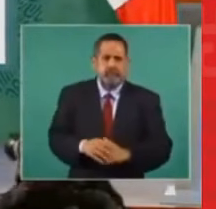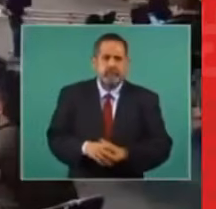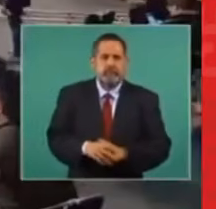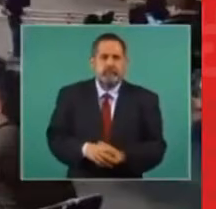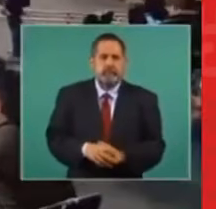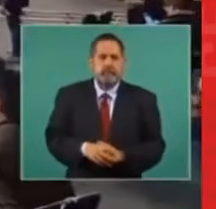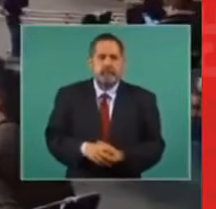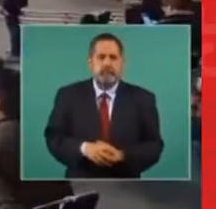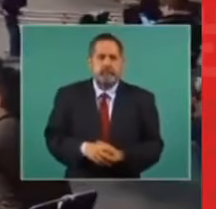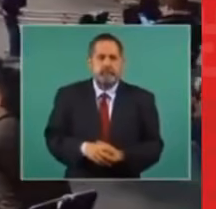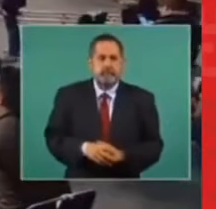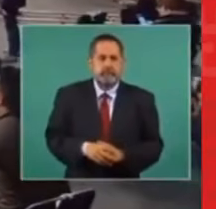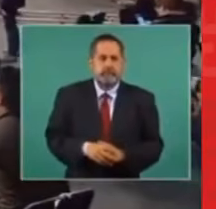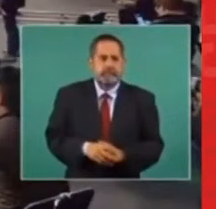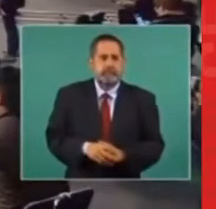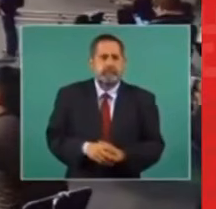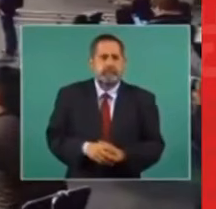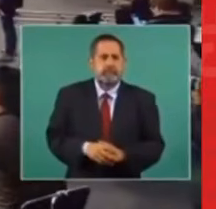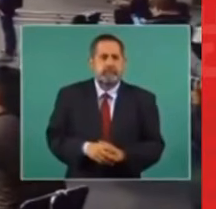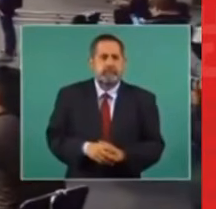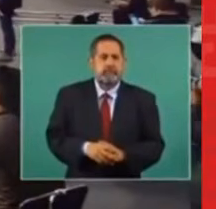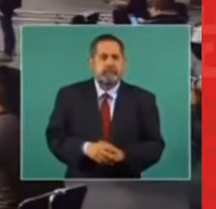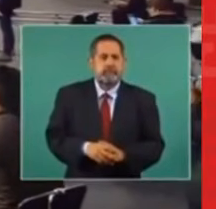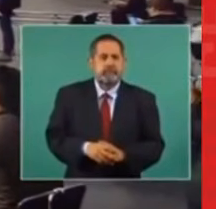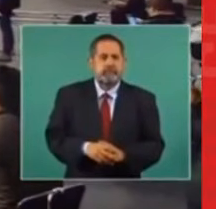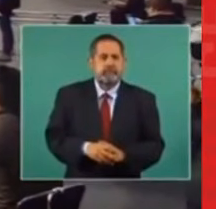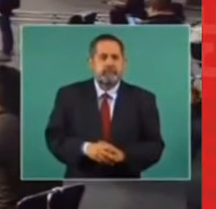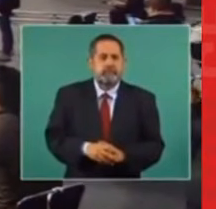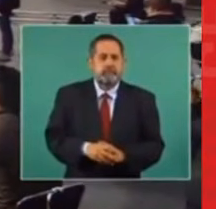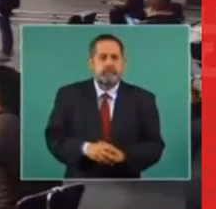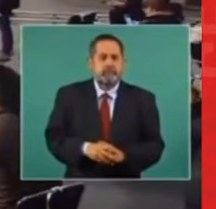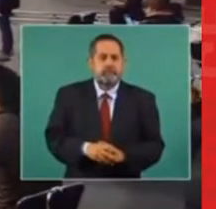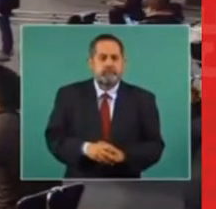de desestabilización y sobre todo de desinformación.